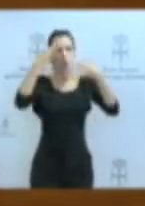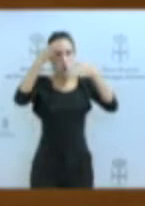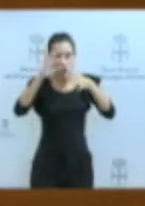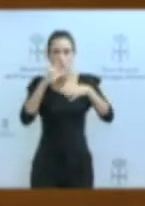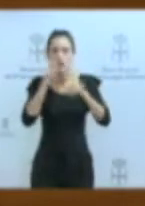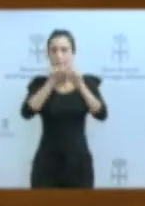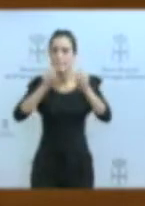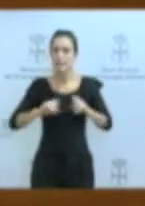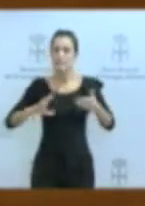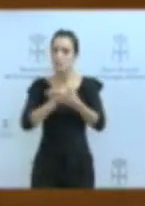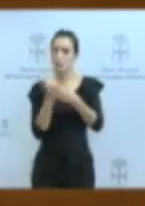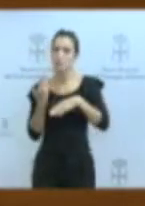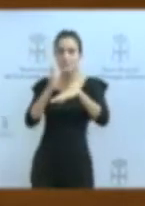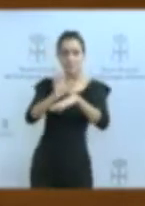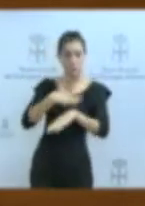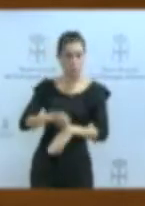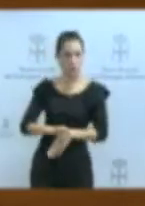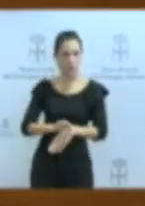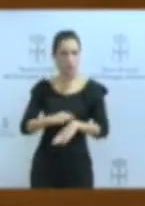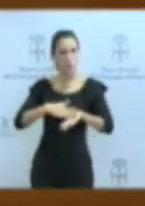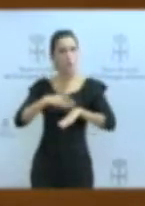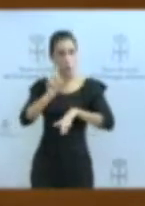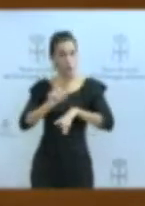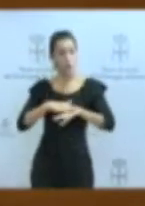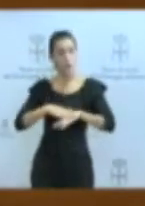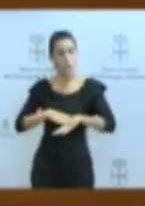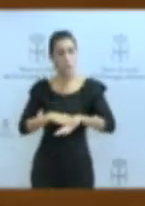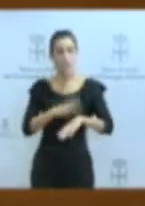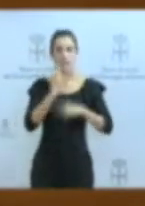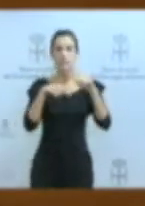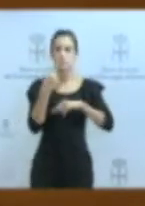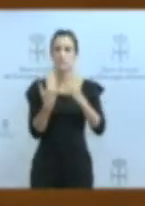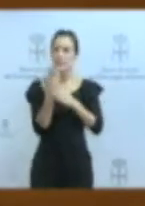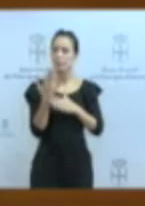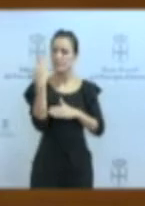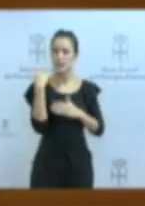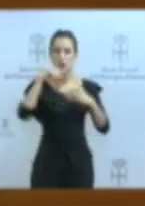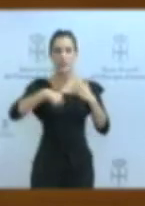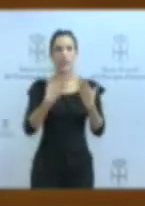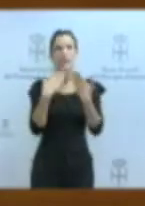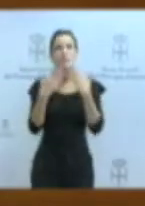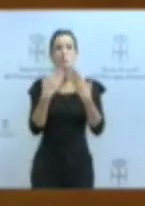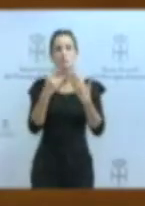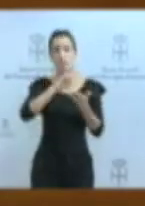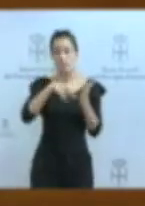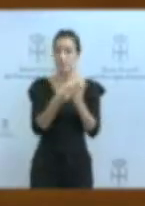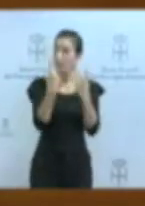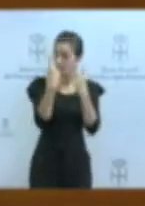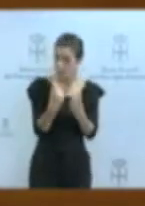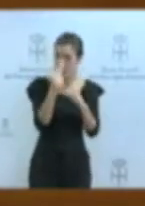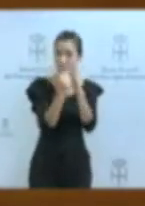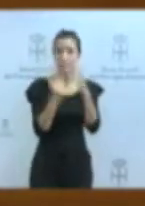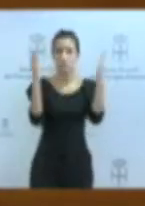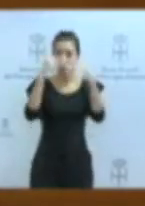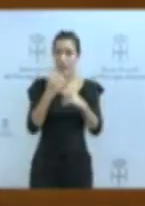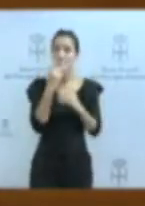día estábamos hablando aquí, en concreto, bueno, les falta planificación, no tienen datos y si los tienen los ocultan. Esos datos no sé si justifican